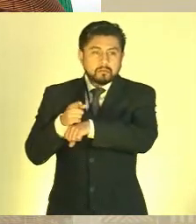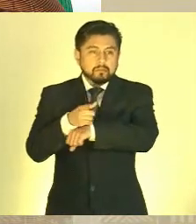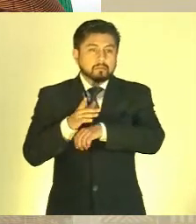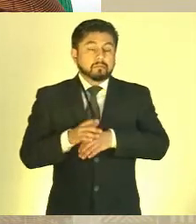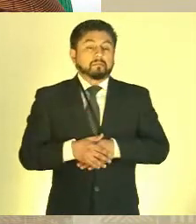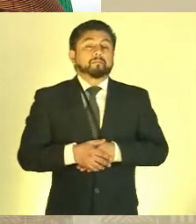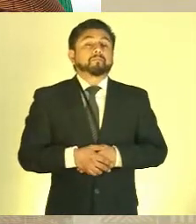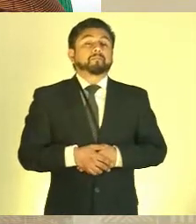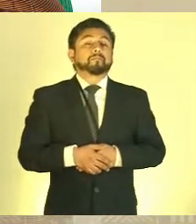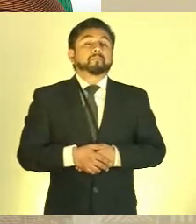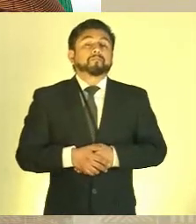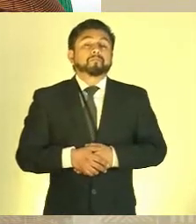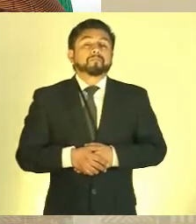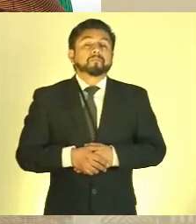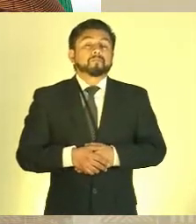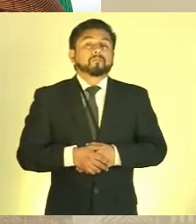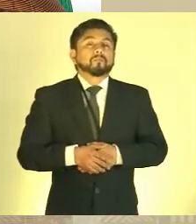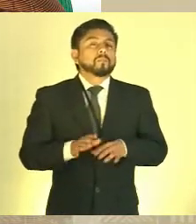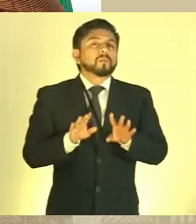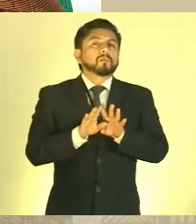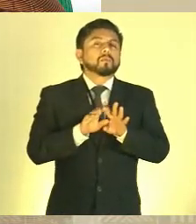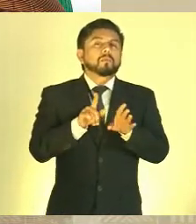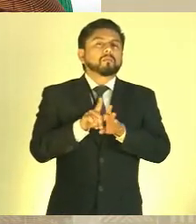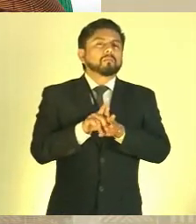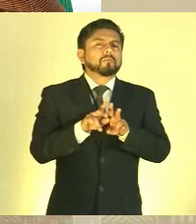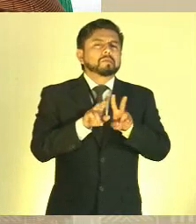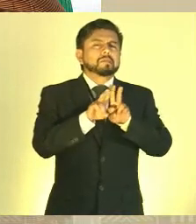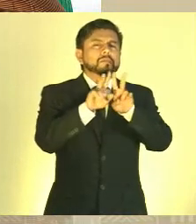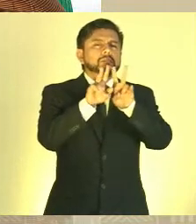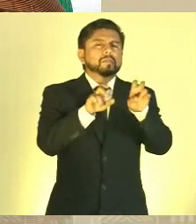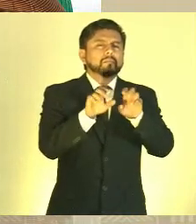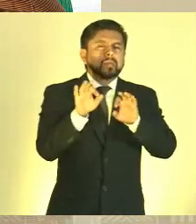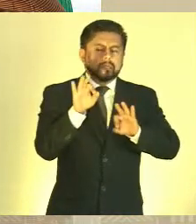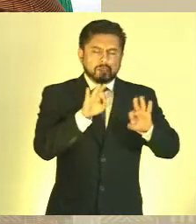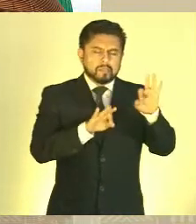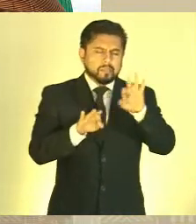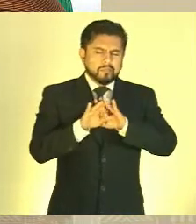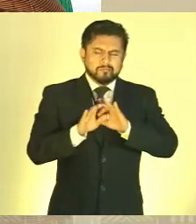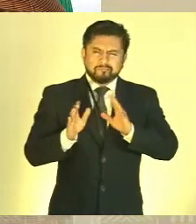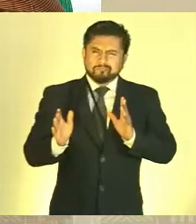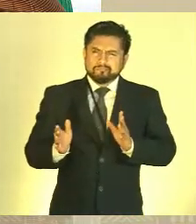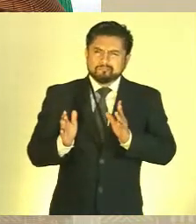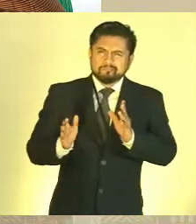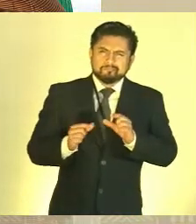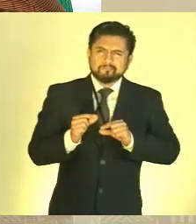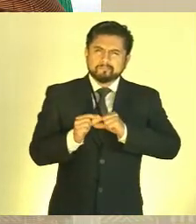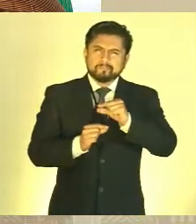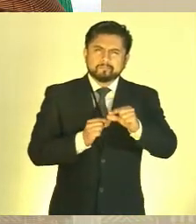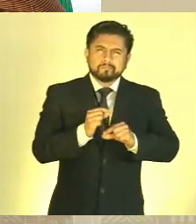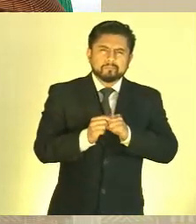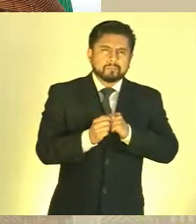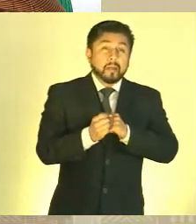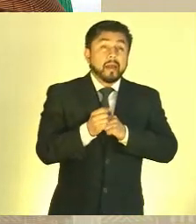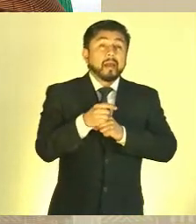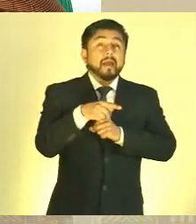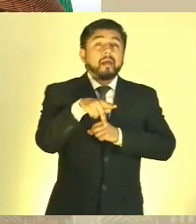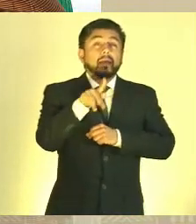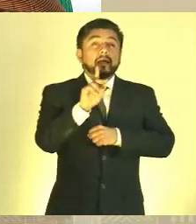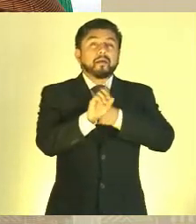la física, empujado por mi curiosidad y por un problema que yo creo que tengan todos los